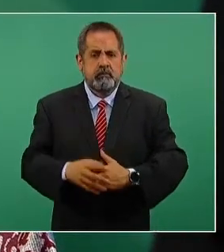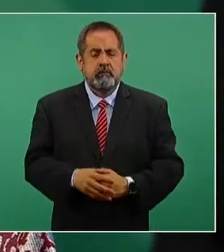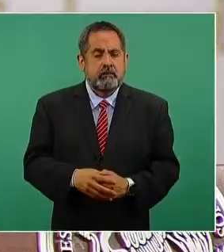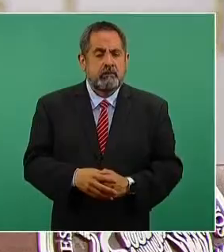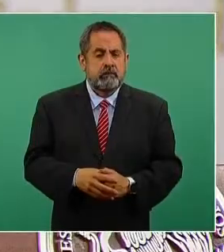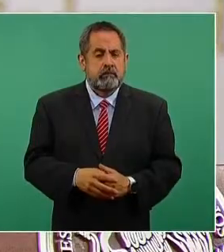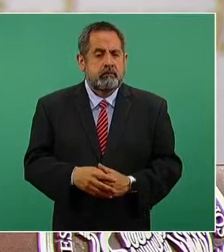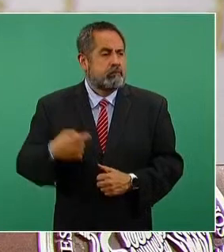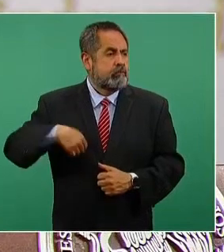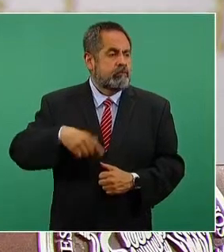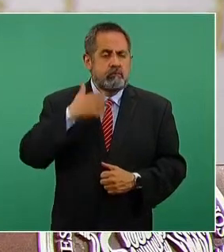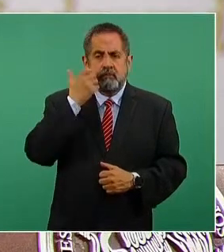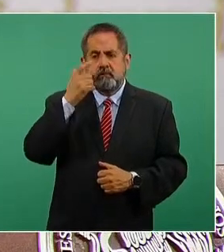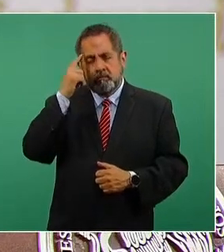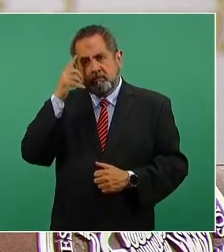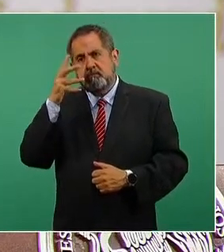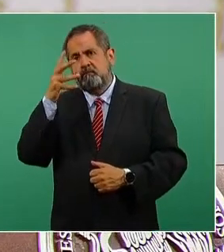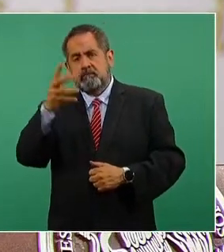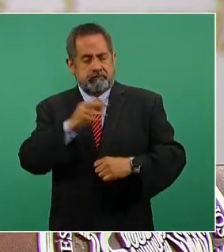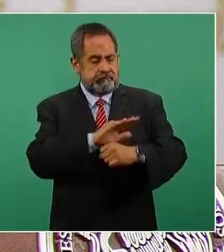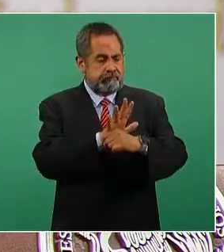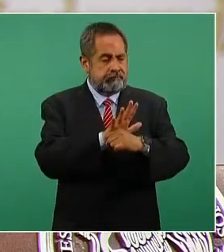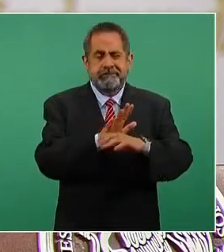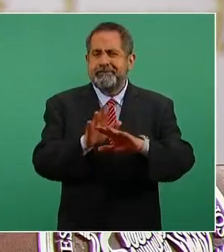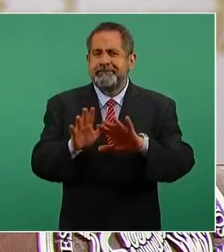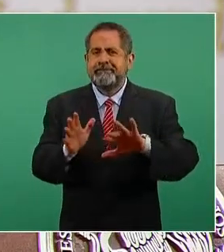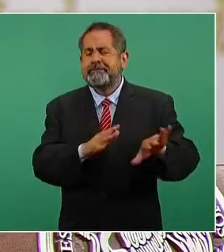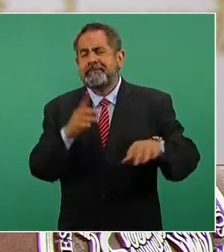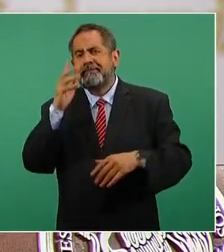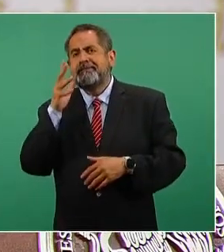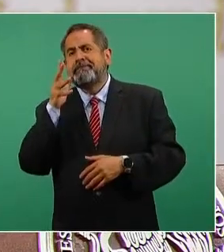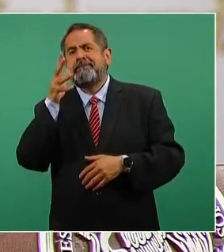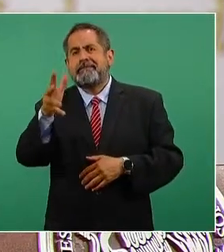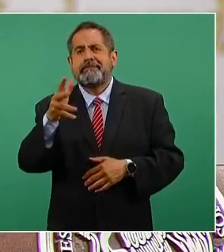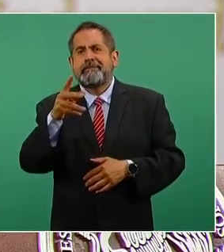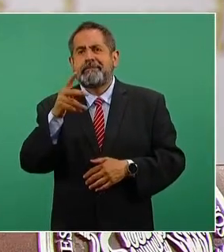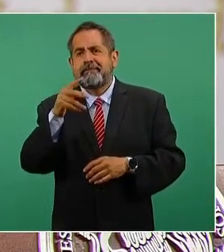Queremos ver al futuro más allá de la crisis.